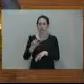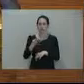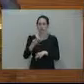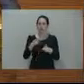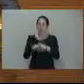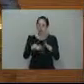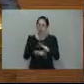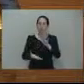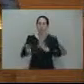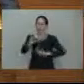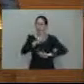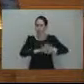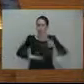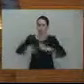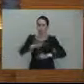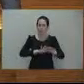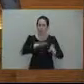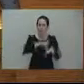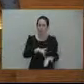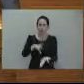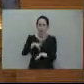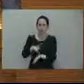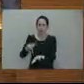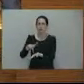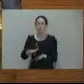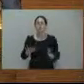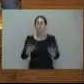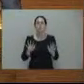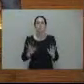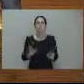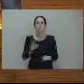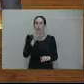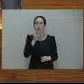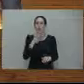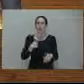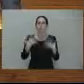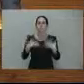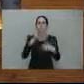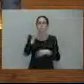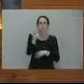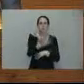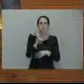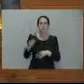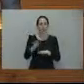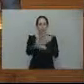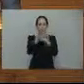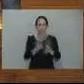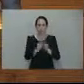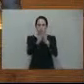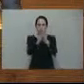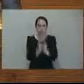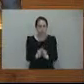complicaciones que se han presentado. Pero, en todo caso, lo que cabe celebrar es el resultado final, que yo creo que ha supuesto